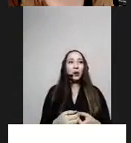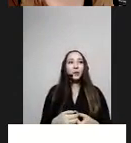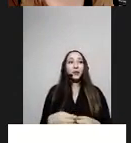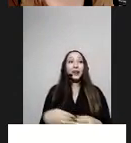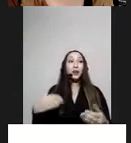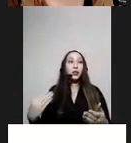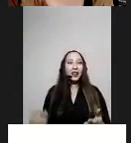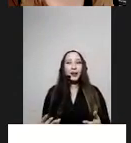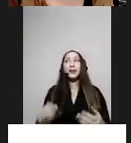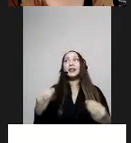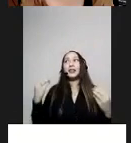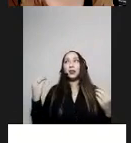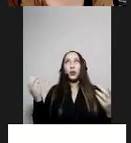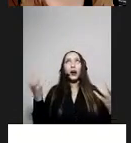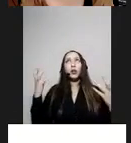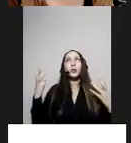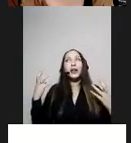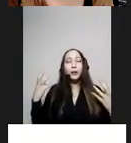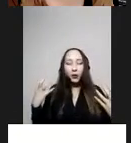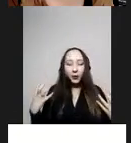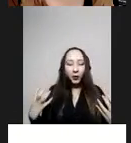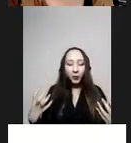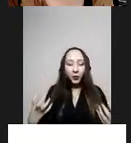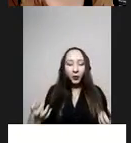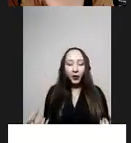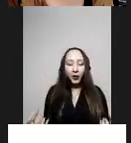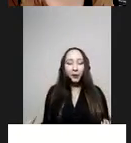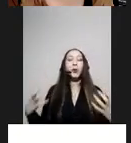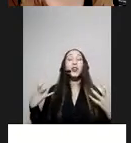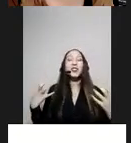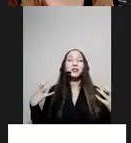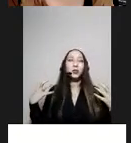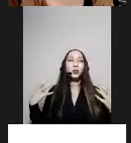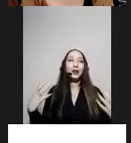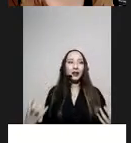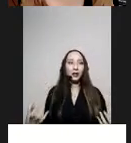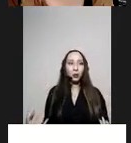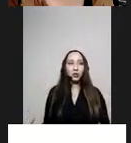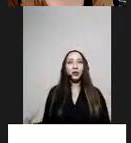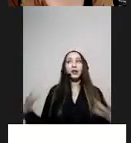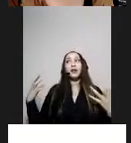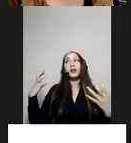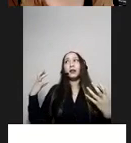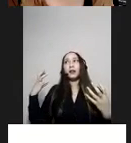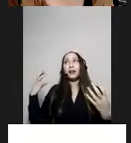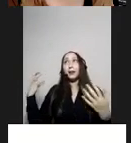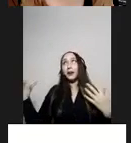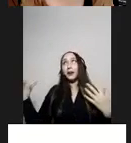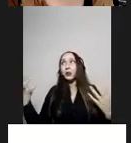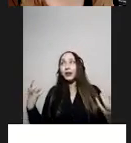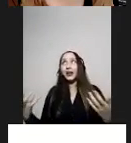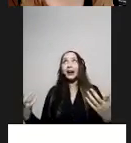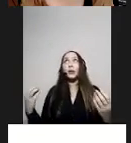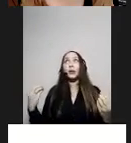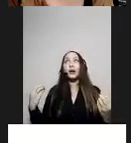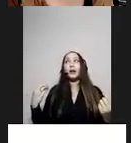agua. Al ducharme, siento igual cómo el agua corre por mi cuerpo. Puedo disfrutar la ducha, la temperatura